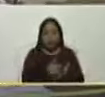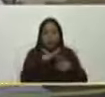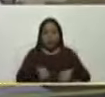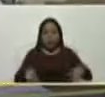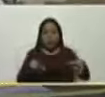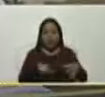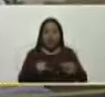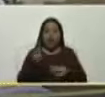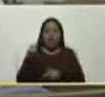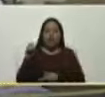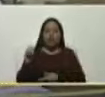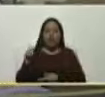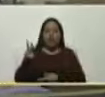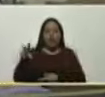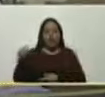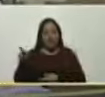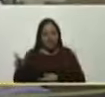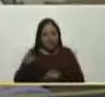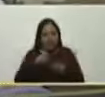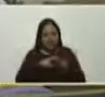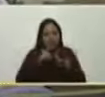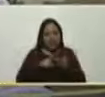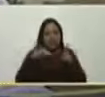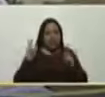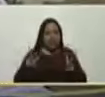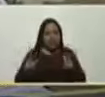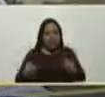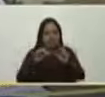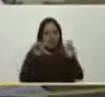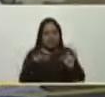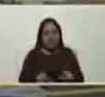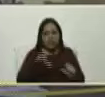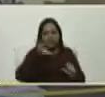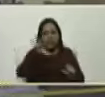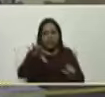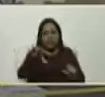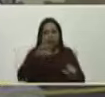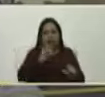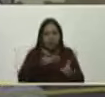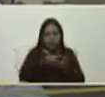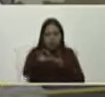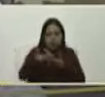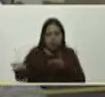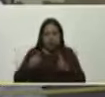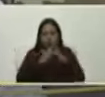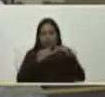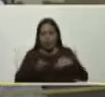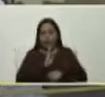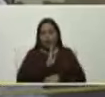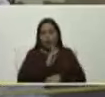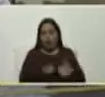en Tejerías, por el sistema Patria. Que le haya llegado a todos el bono solidario.